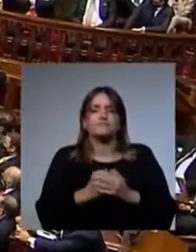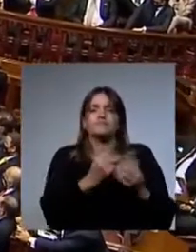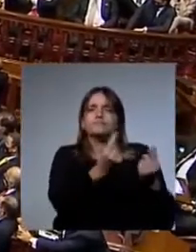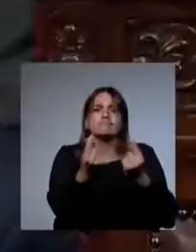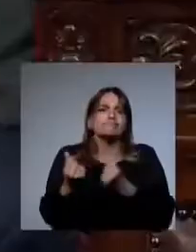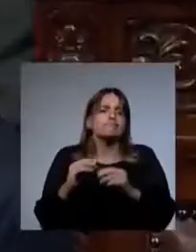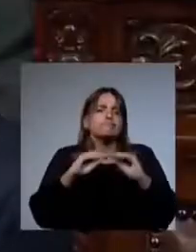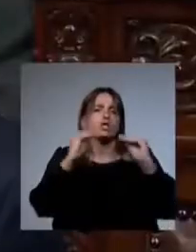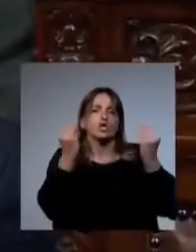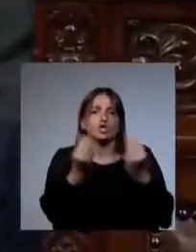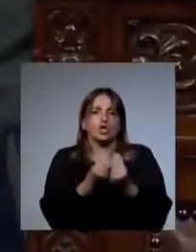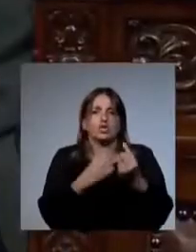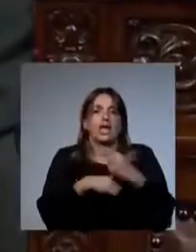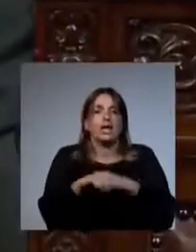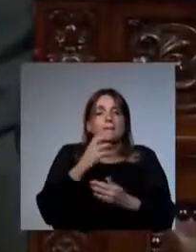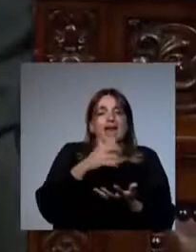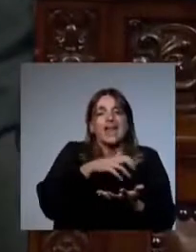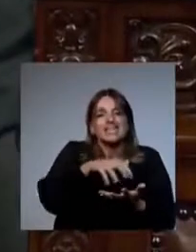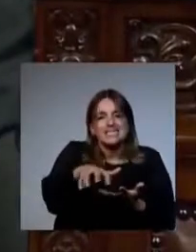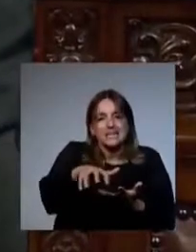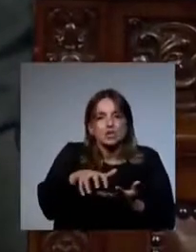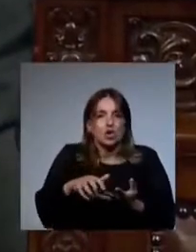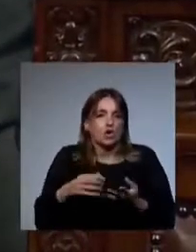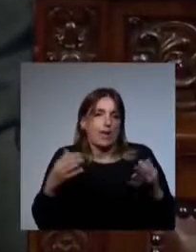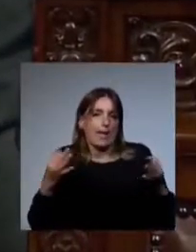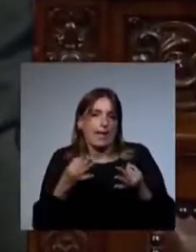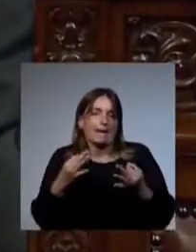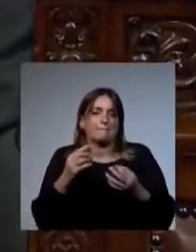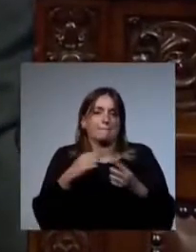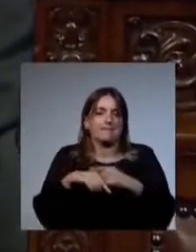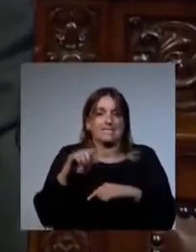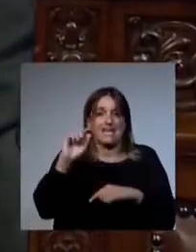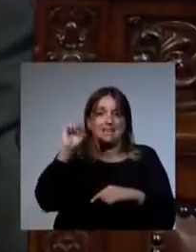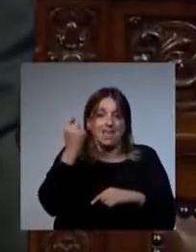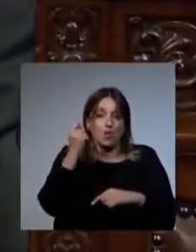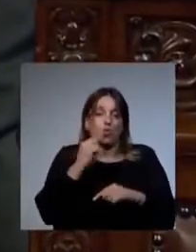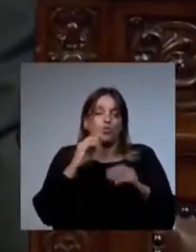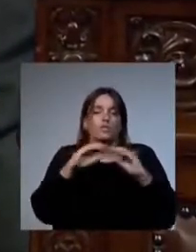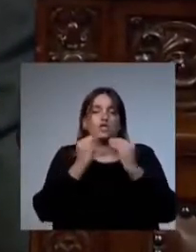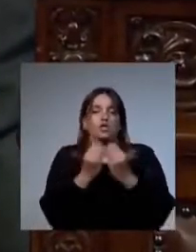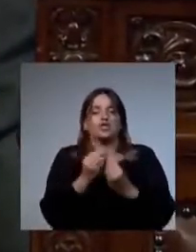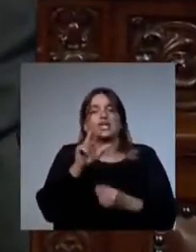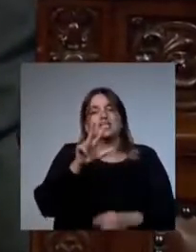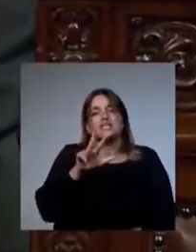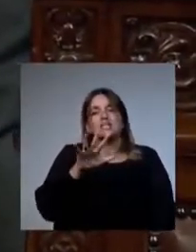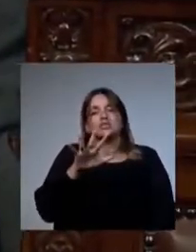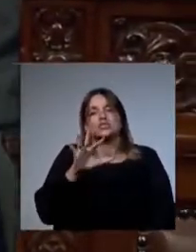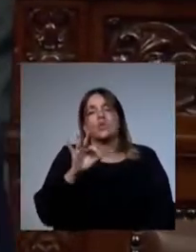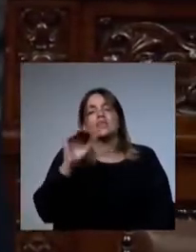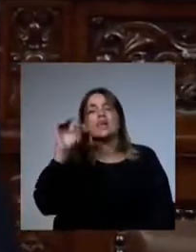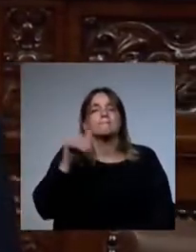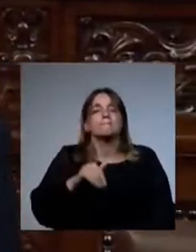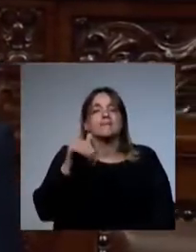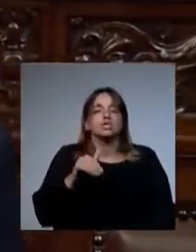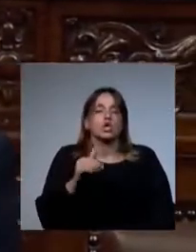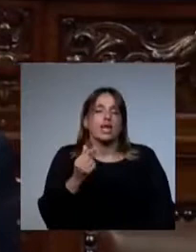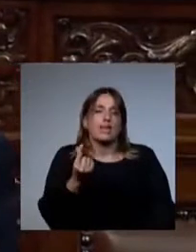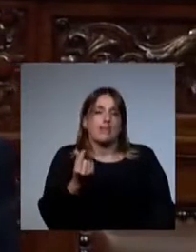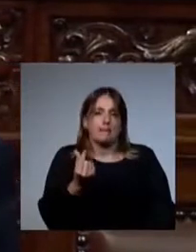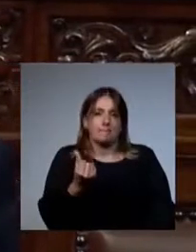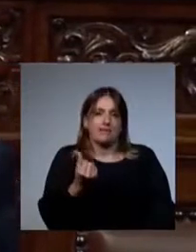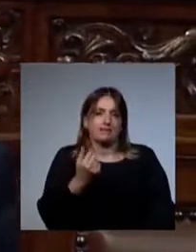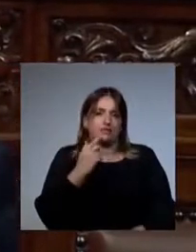totales para el sector productivo de UTE alcanzaron a 350 millones de pesos.